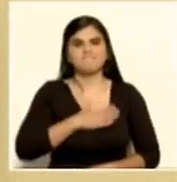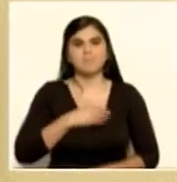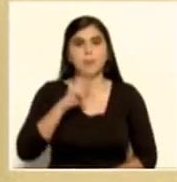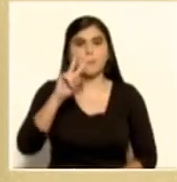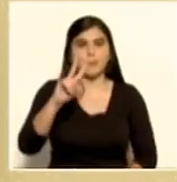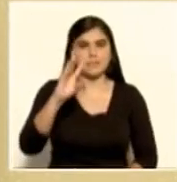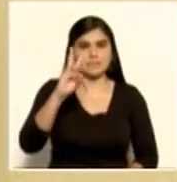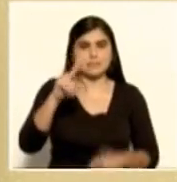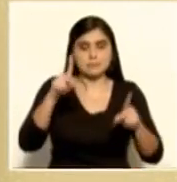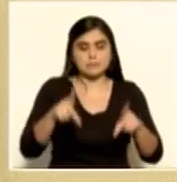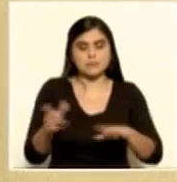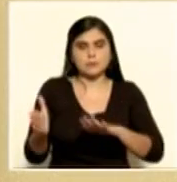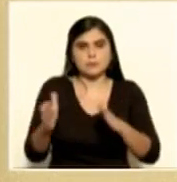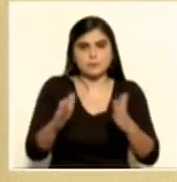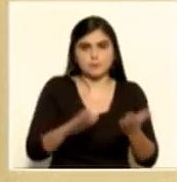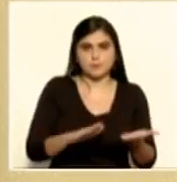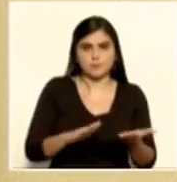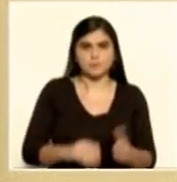26 fallecimientos,